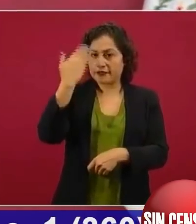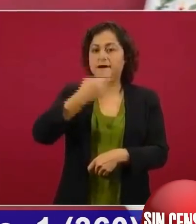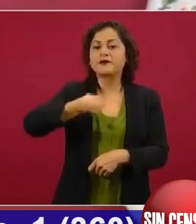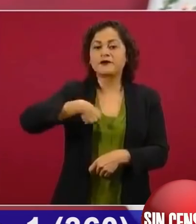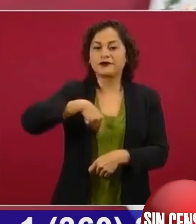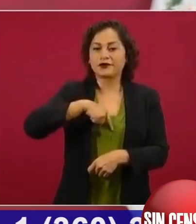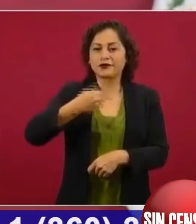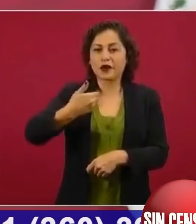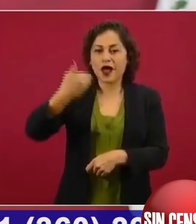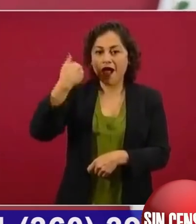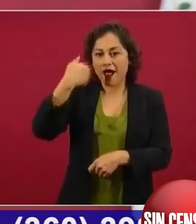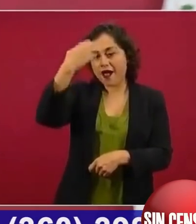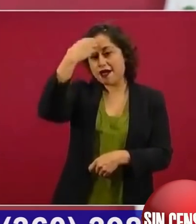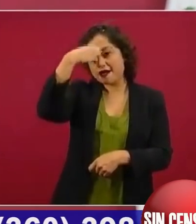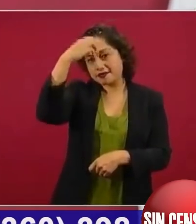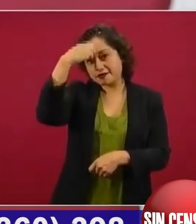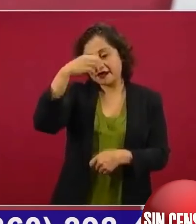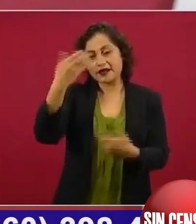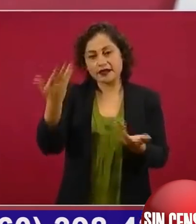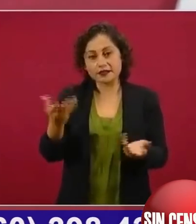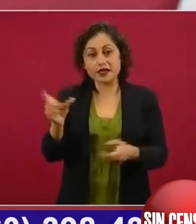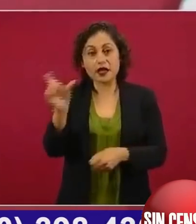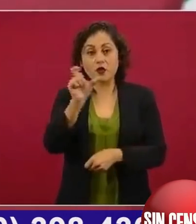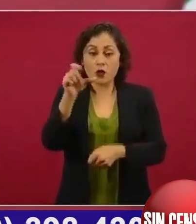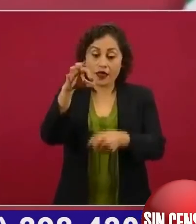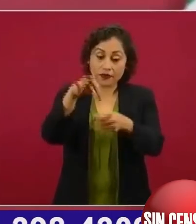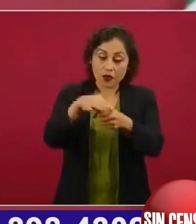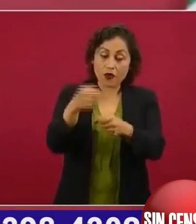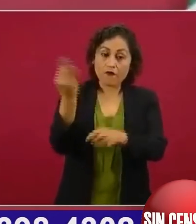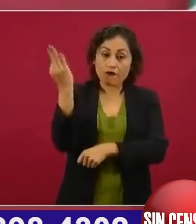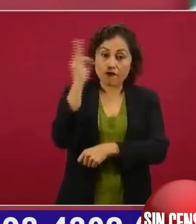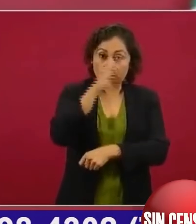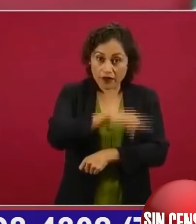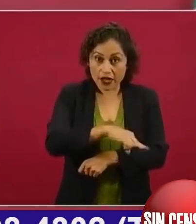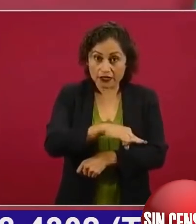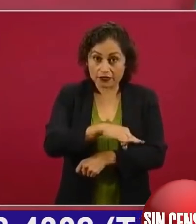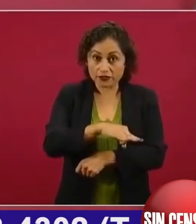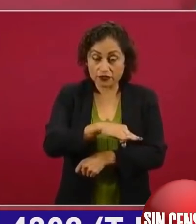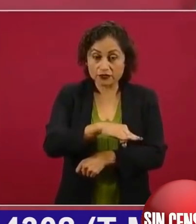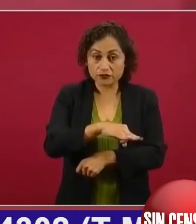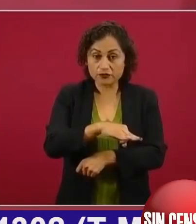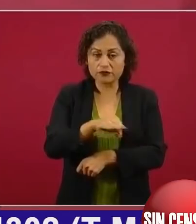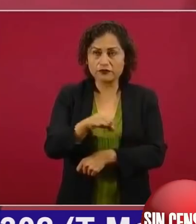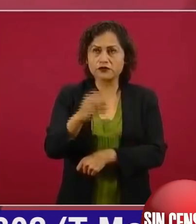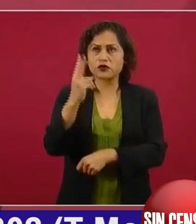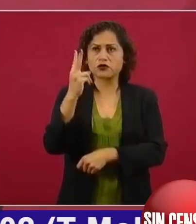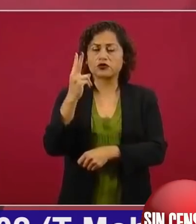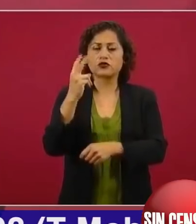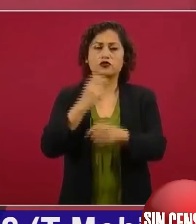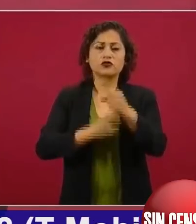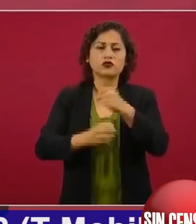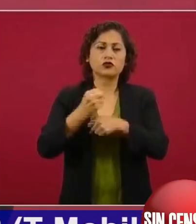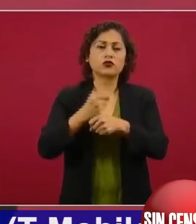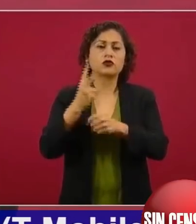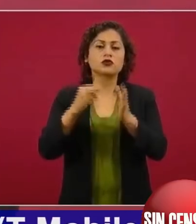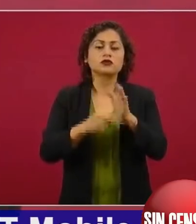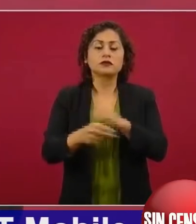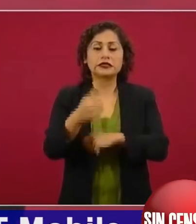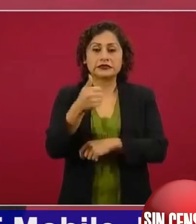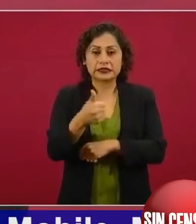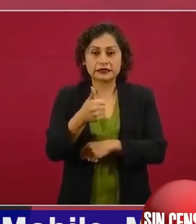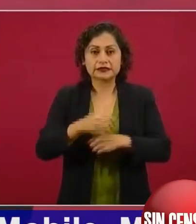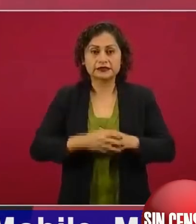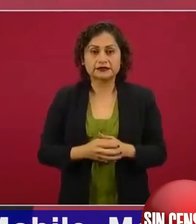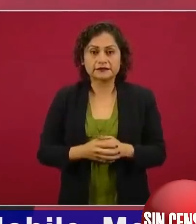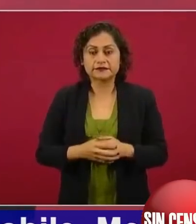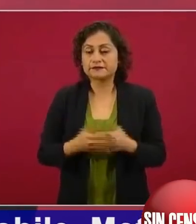Nos hicieron fraude en una ocasión, en el 2006, y todavía